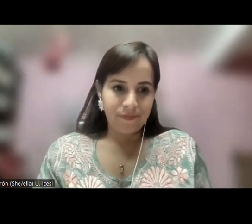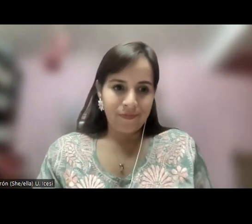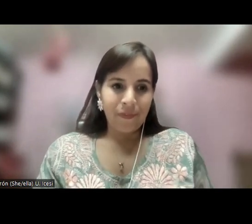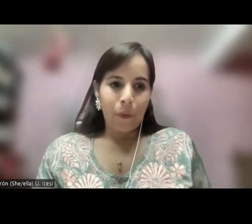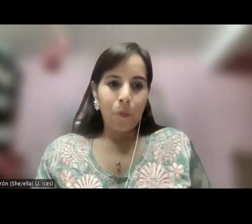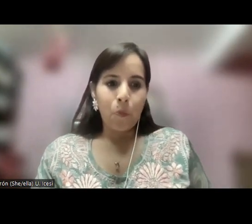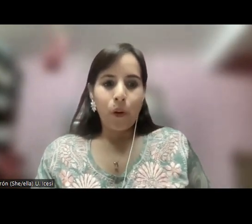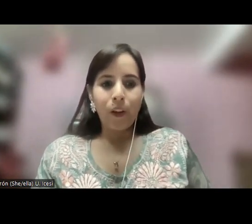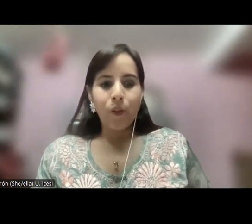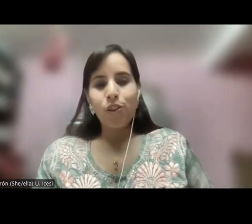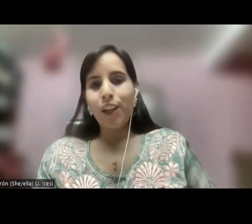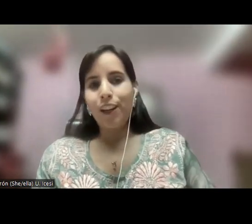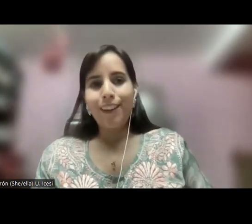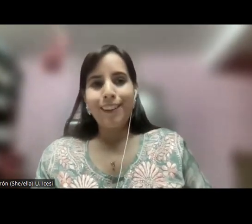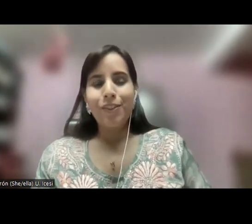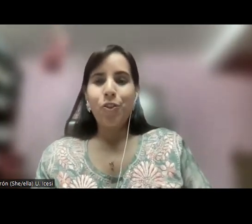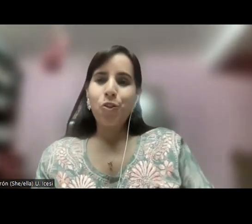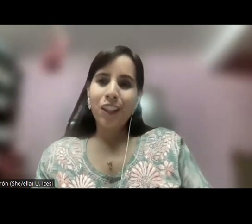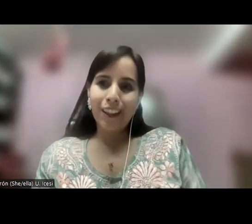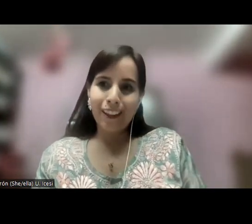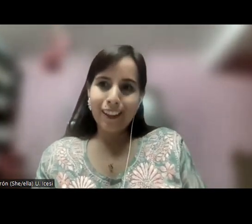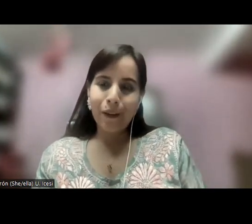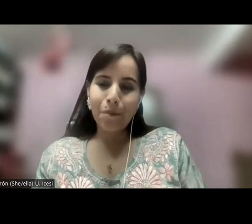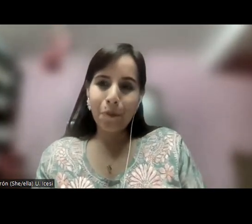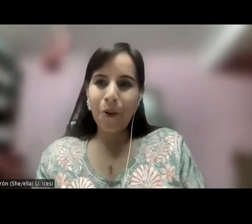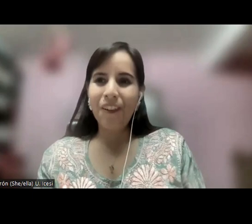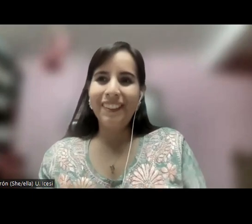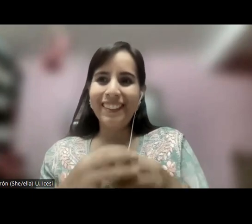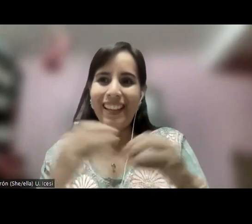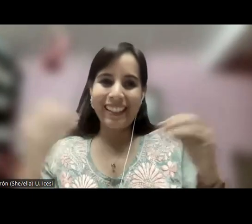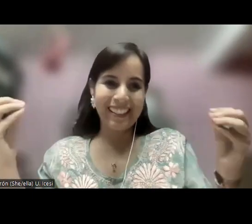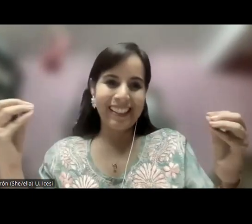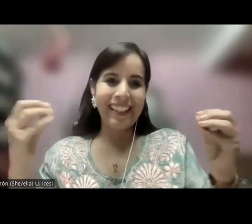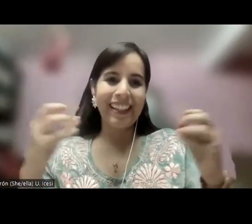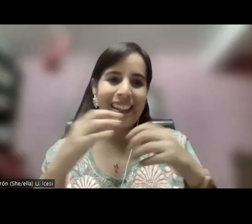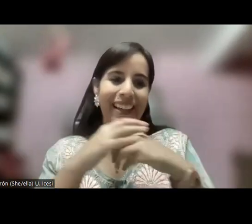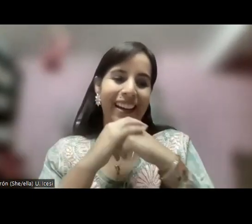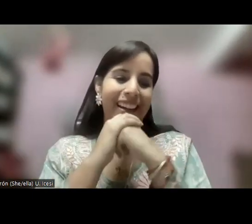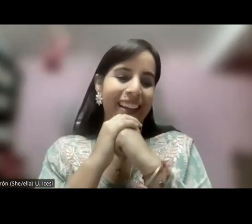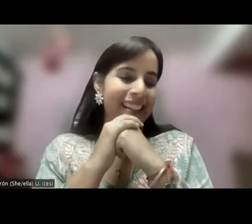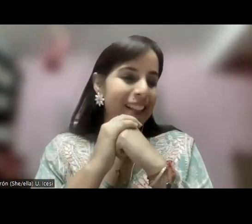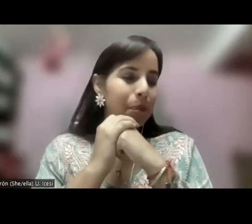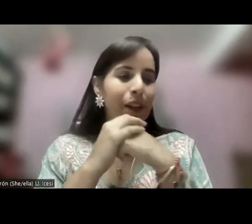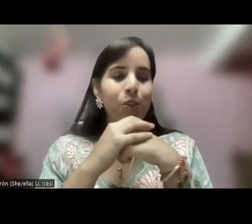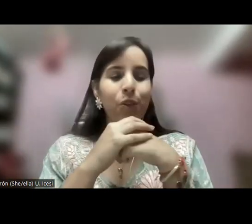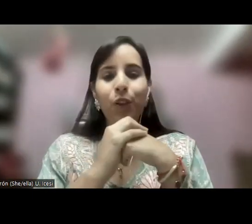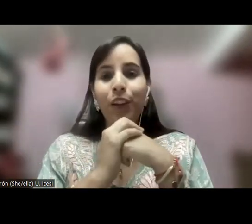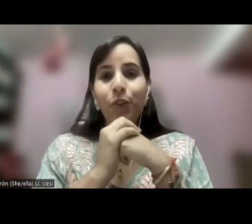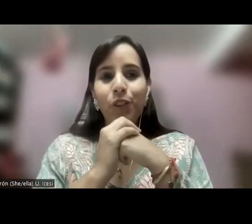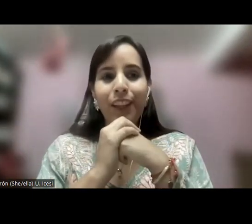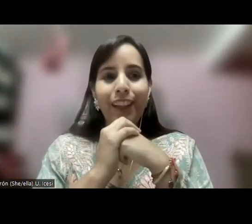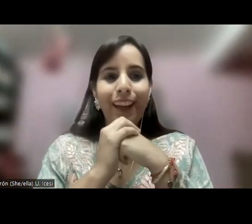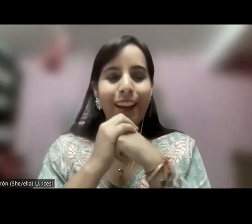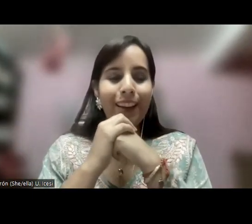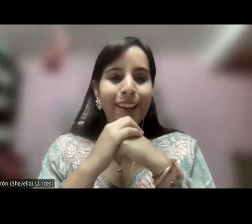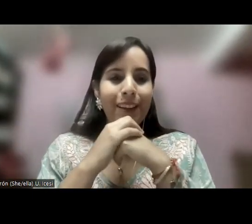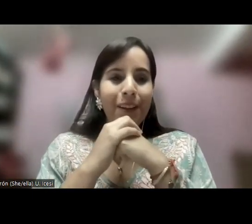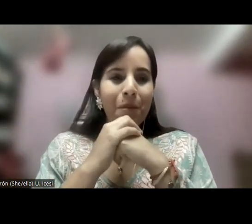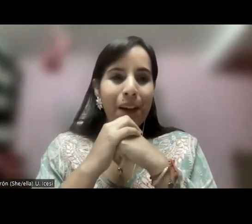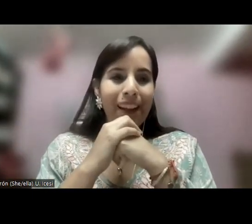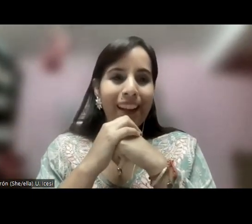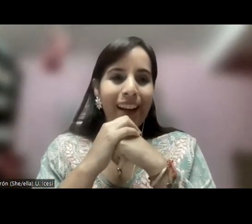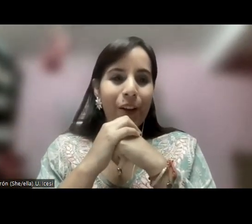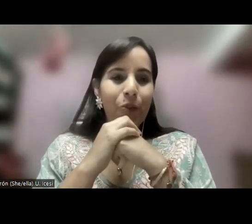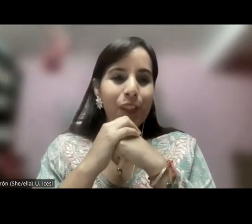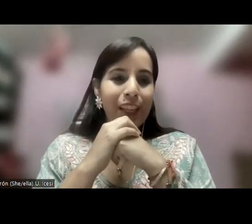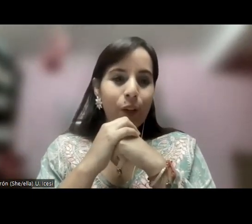gracias Bueno ya no nos queda tiempo ya se cierra este espacio creo que nos queda